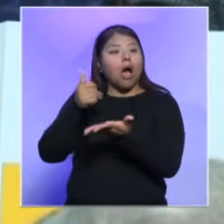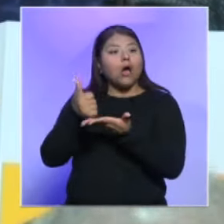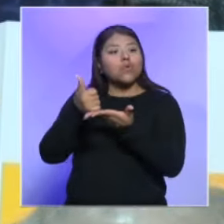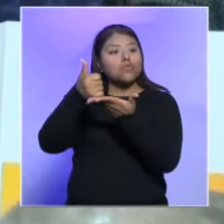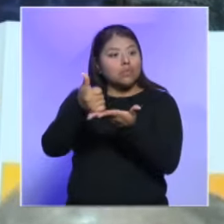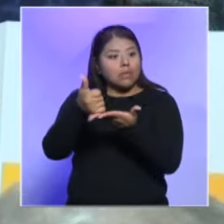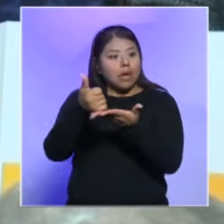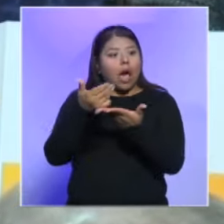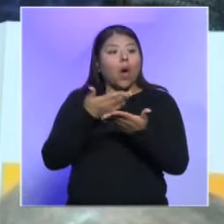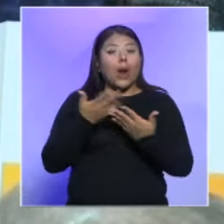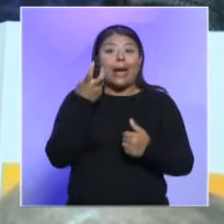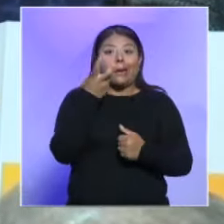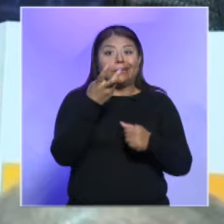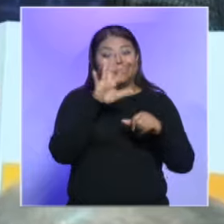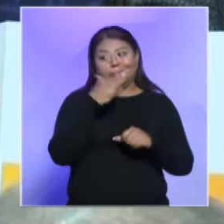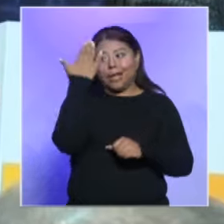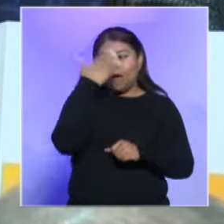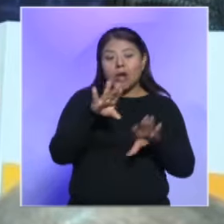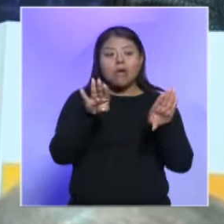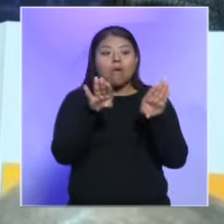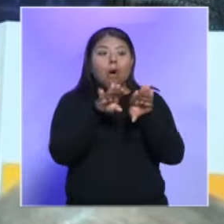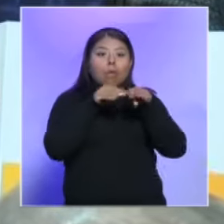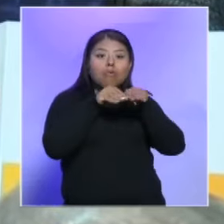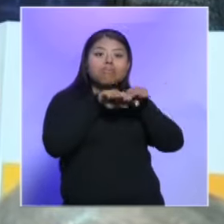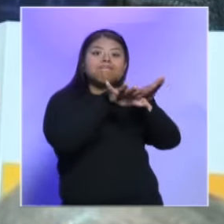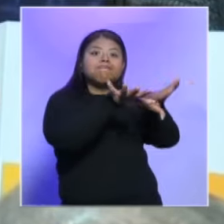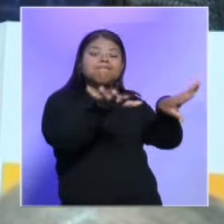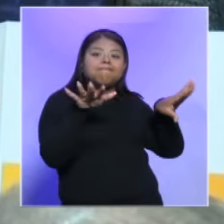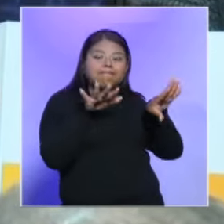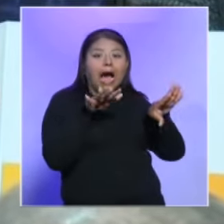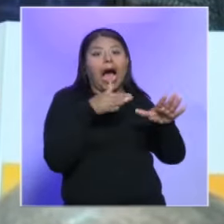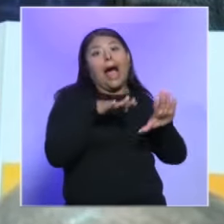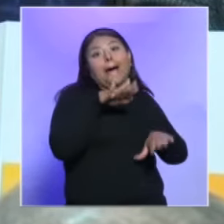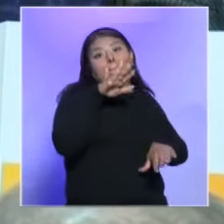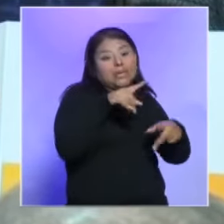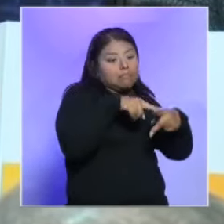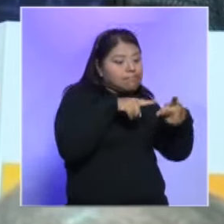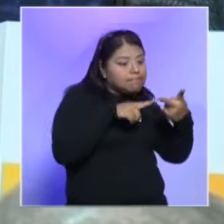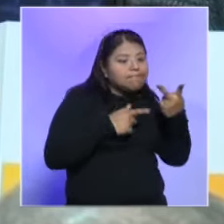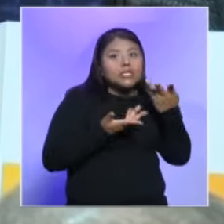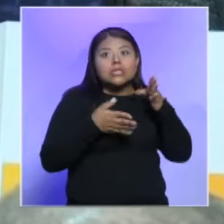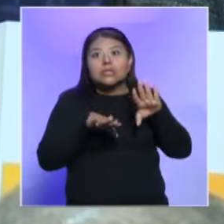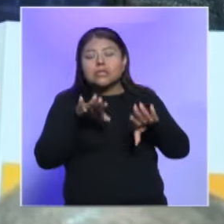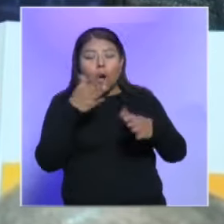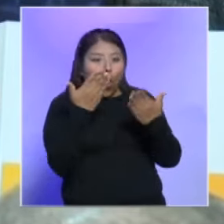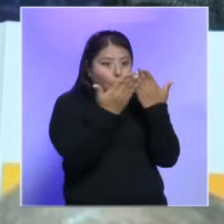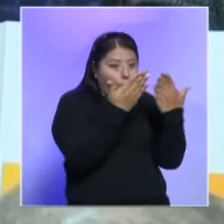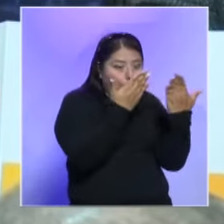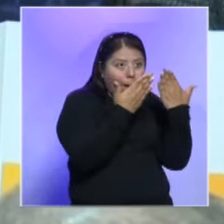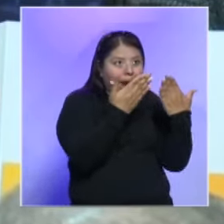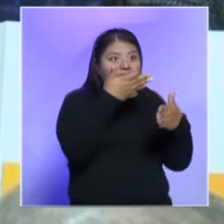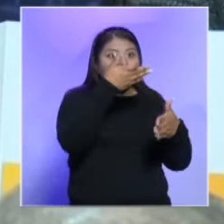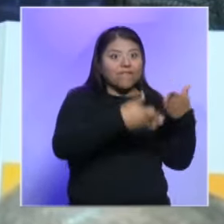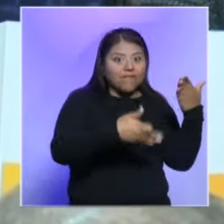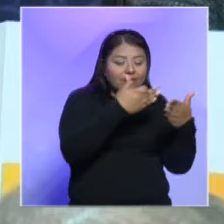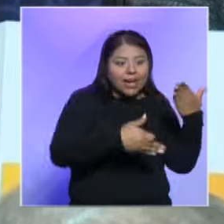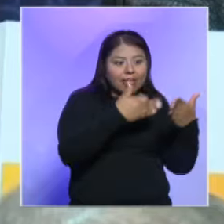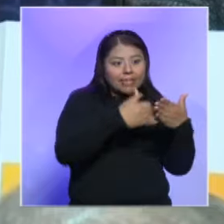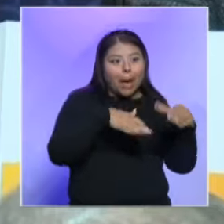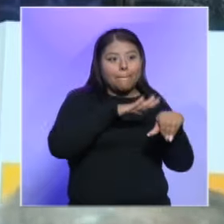esta comparación hace que no puedan seguir contendiendo, que no puedan contender en condiciones de igualdad. No sé